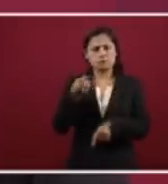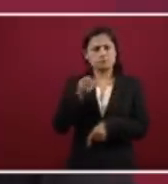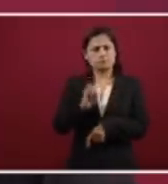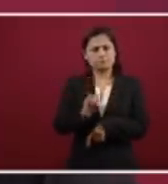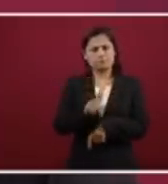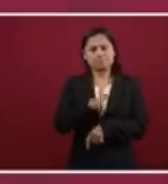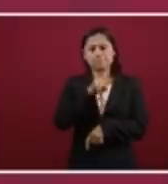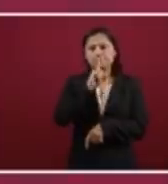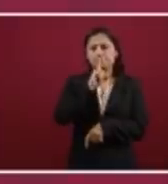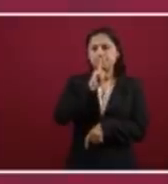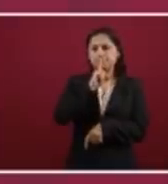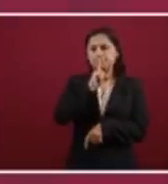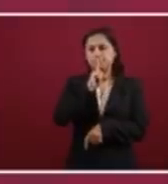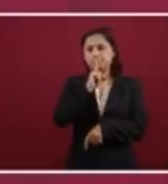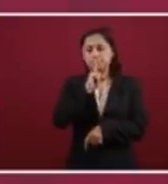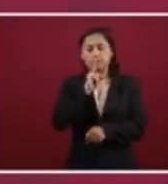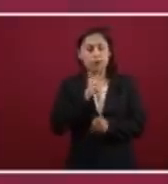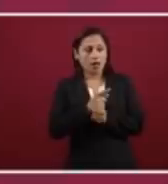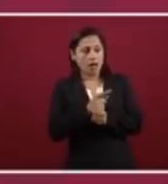Entonces se hacen de la vista gorda,